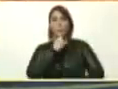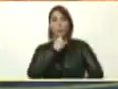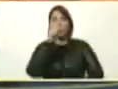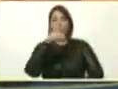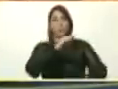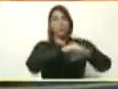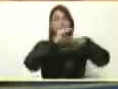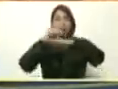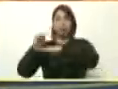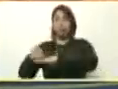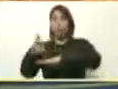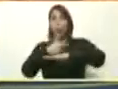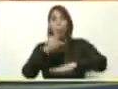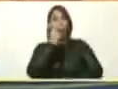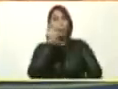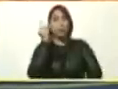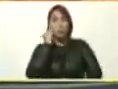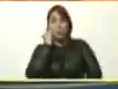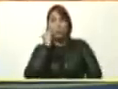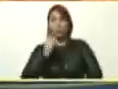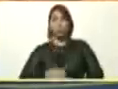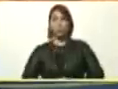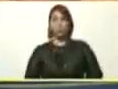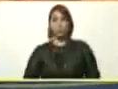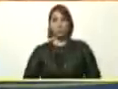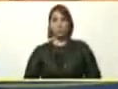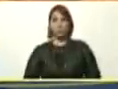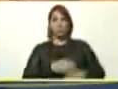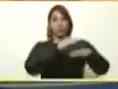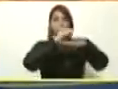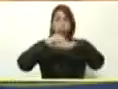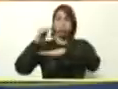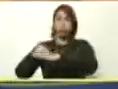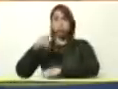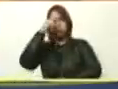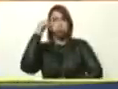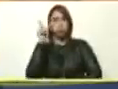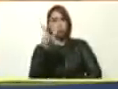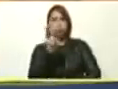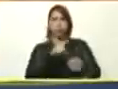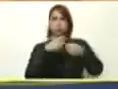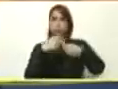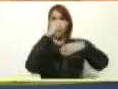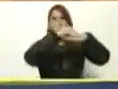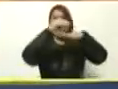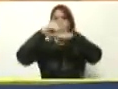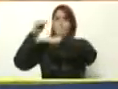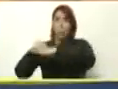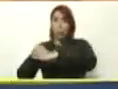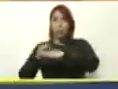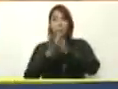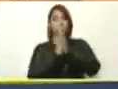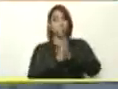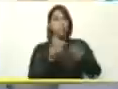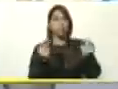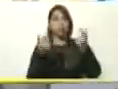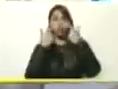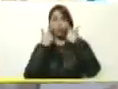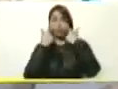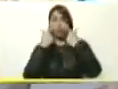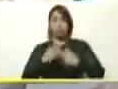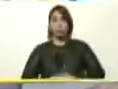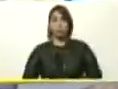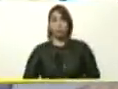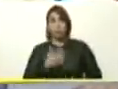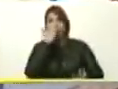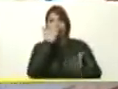gobernadores, gobernadora, alerta al partido, al gran polo, alerta, alerta, alerta, frente